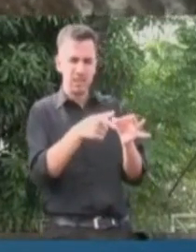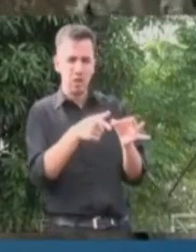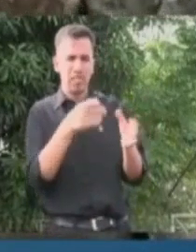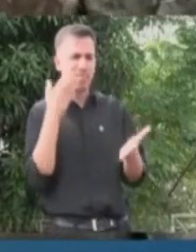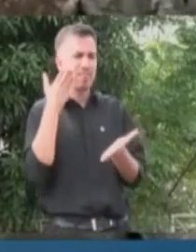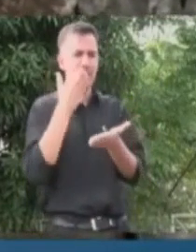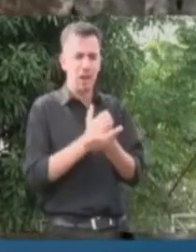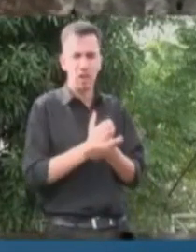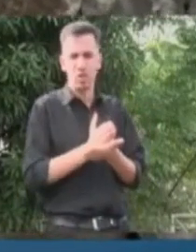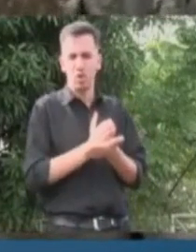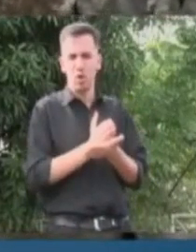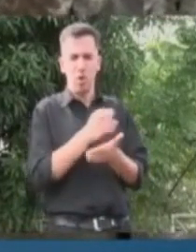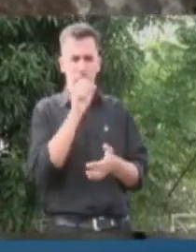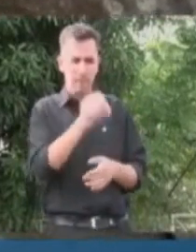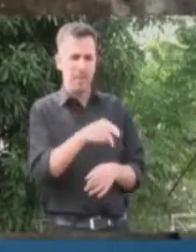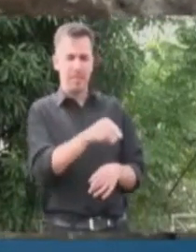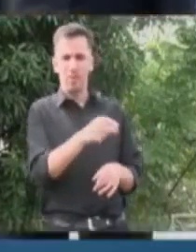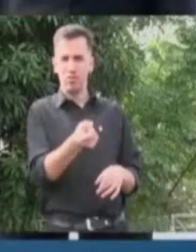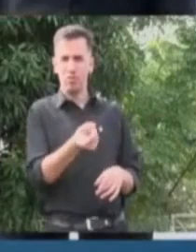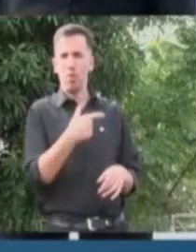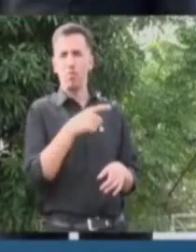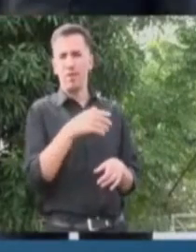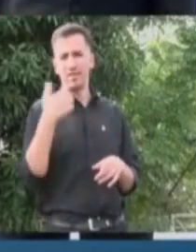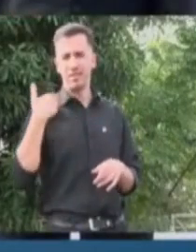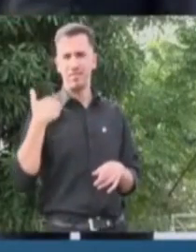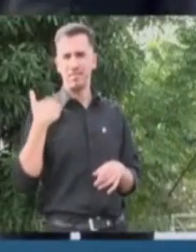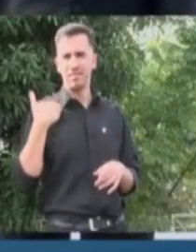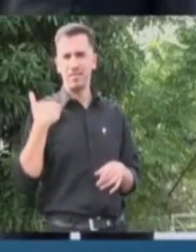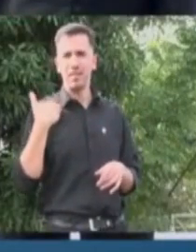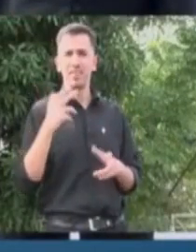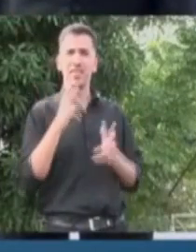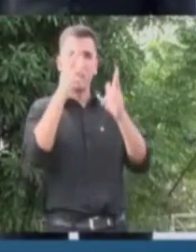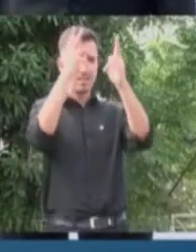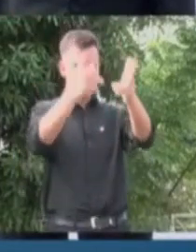nuestros derechos sobre las mismas, decirle a nuestros héroes que